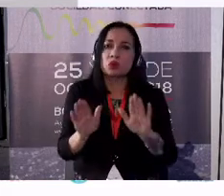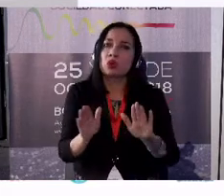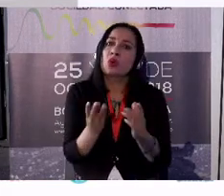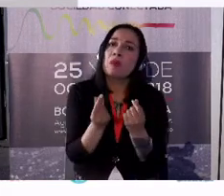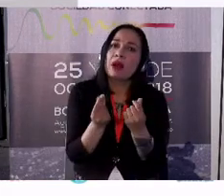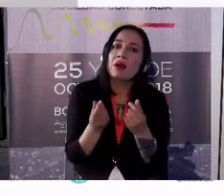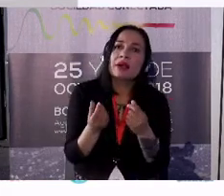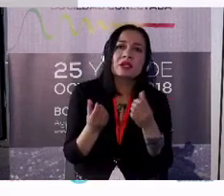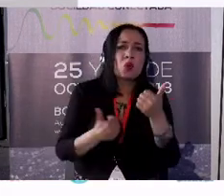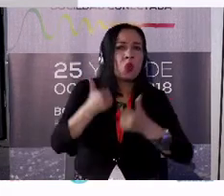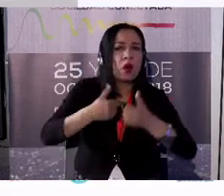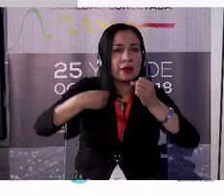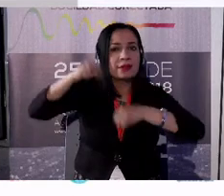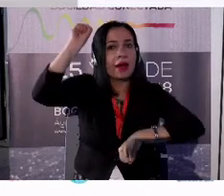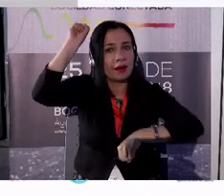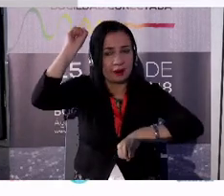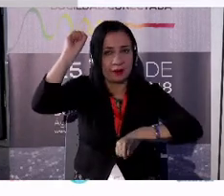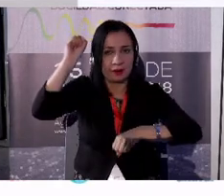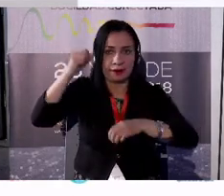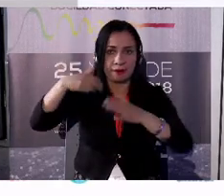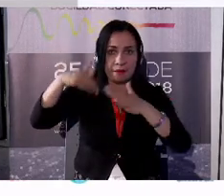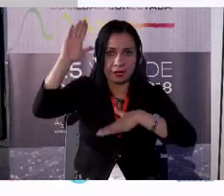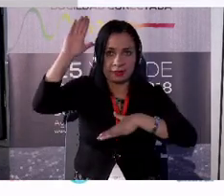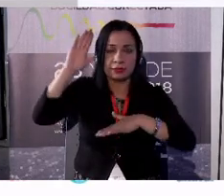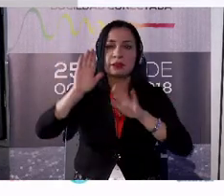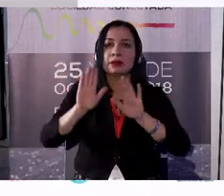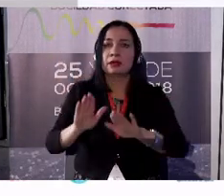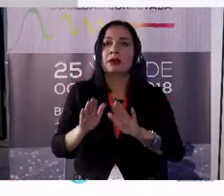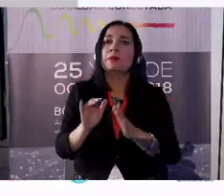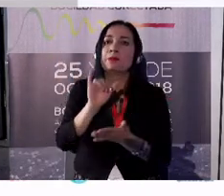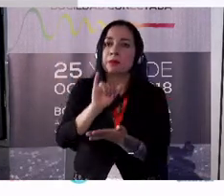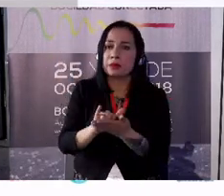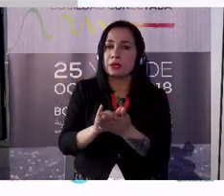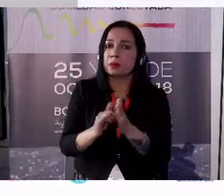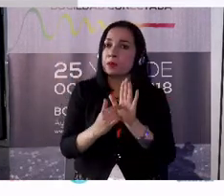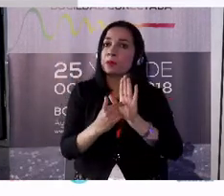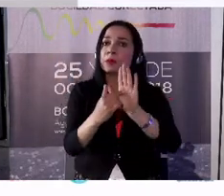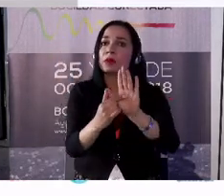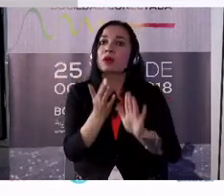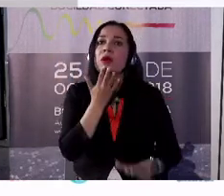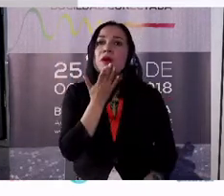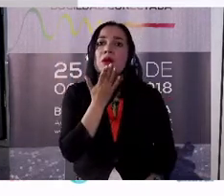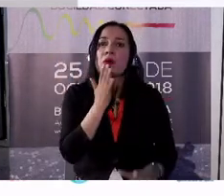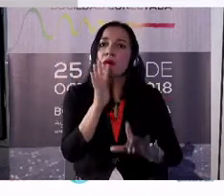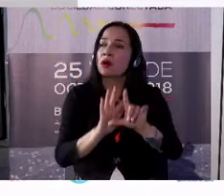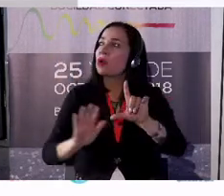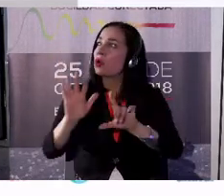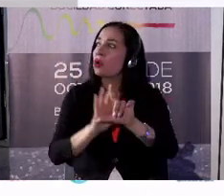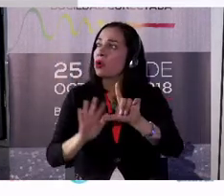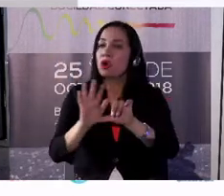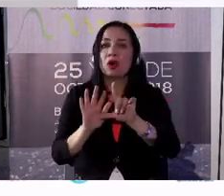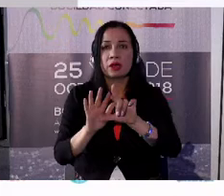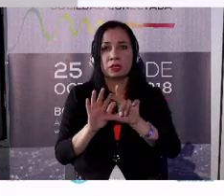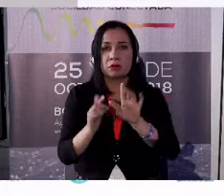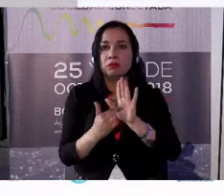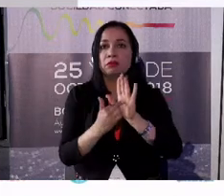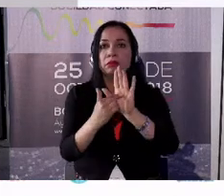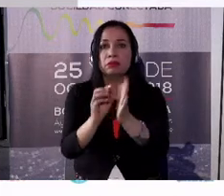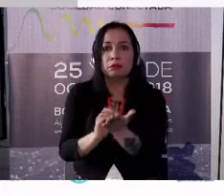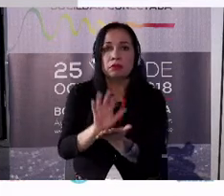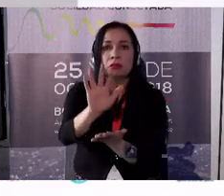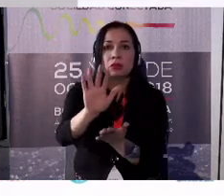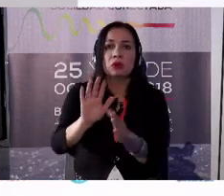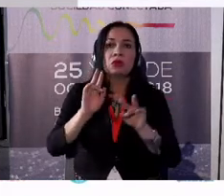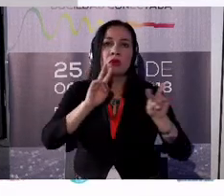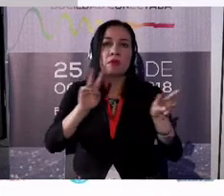que van ganando. Tengo en colores la filmina para que miremos que son